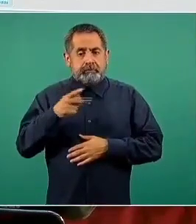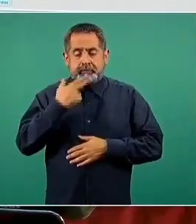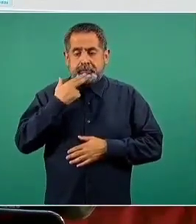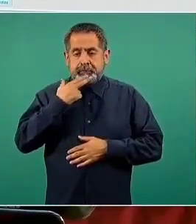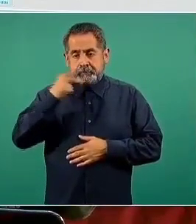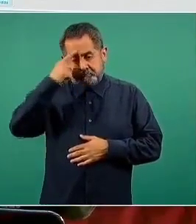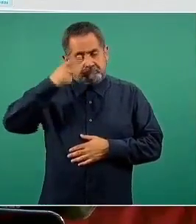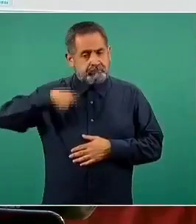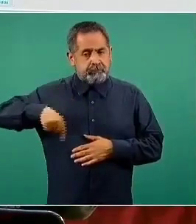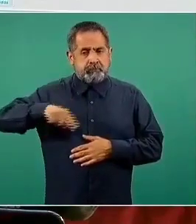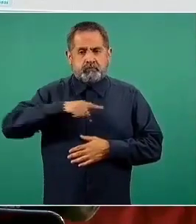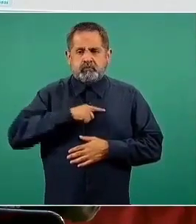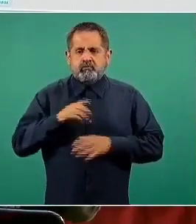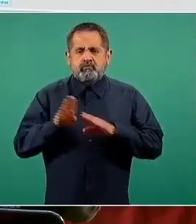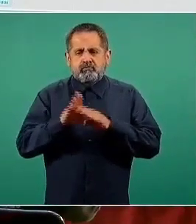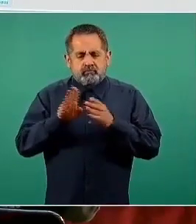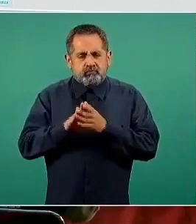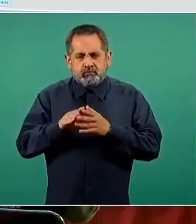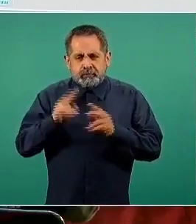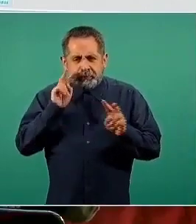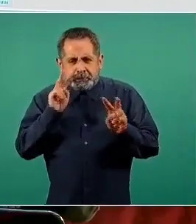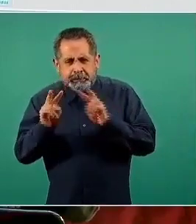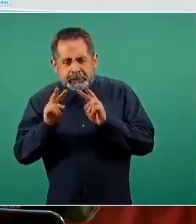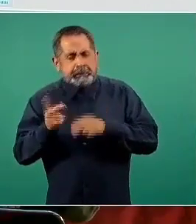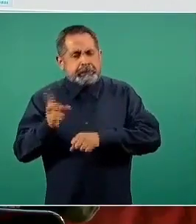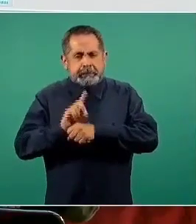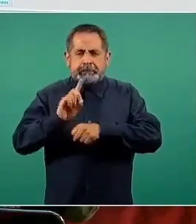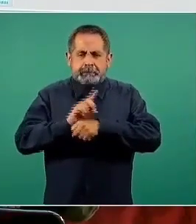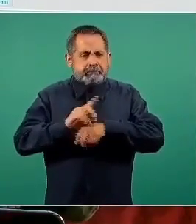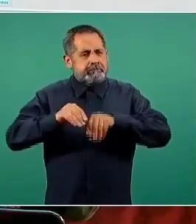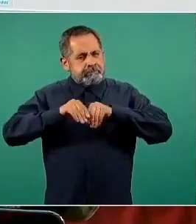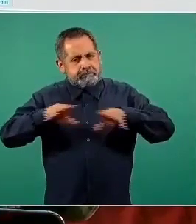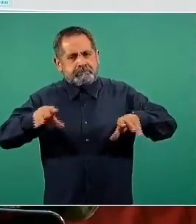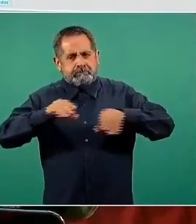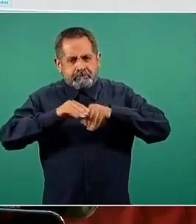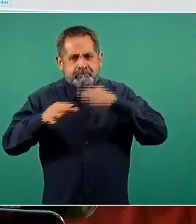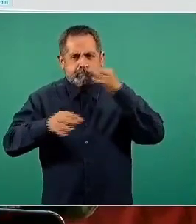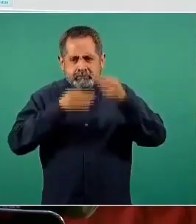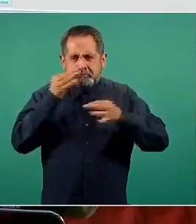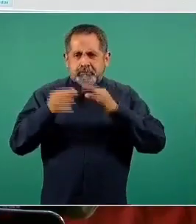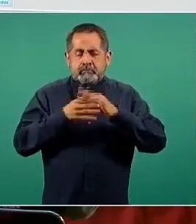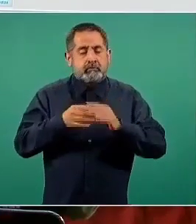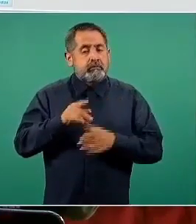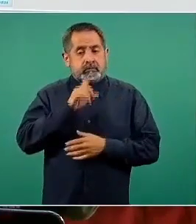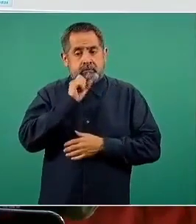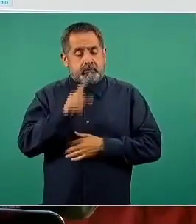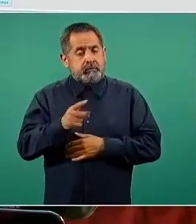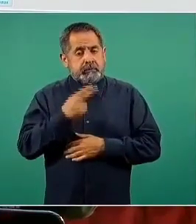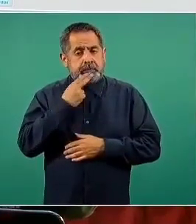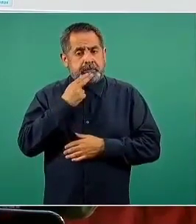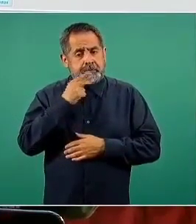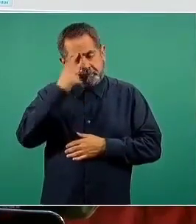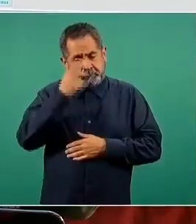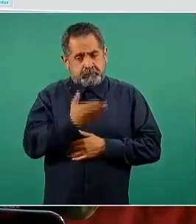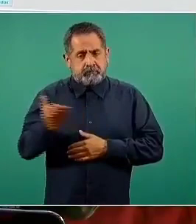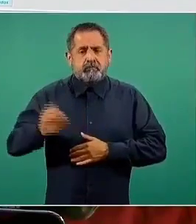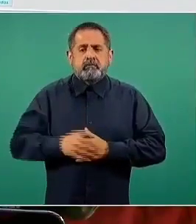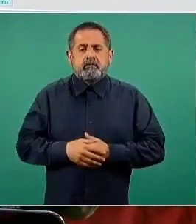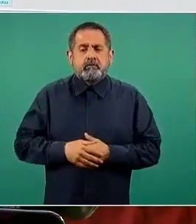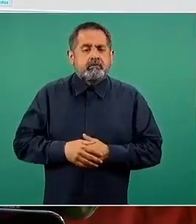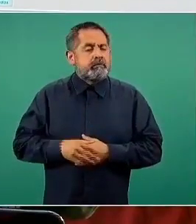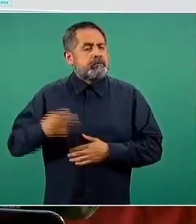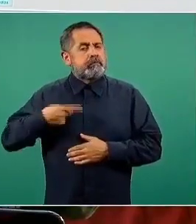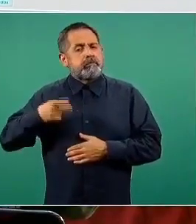permiten a nosotros mismos guiar la respuesta día con día, pero también está a disposición pública. Entonces les invitamos a